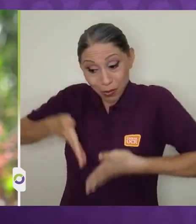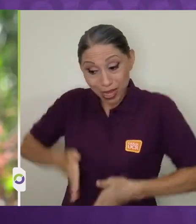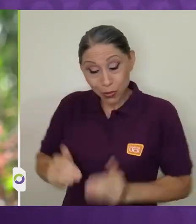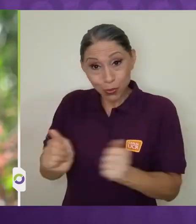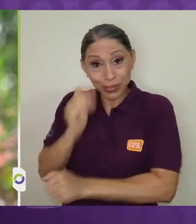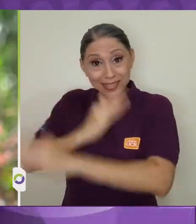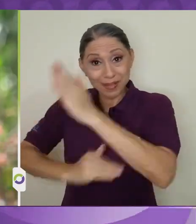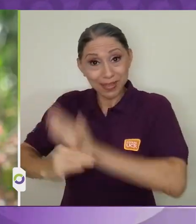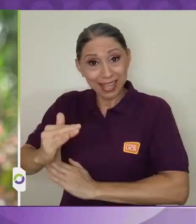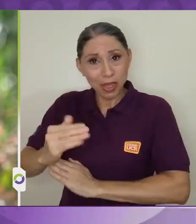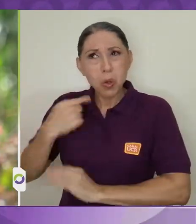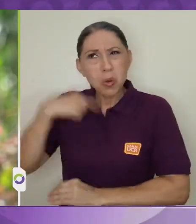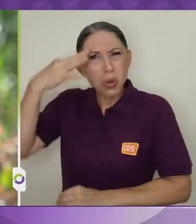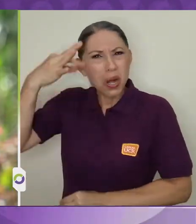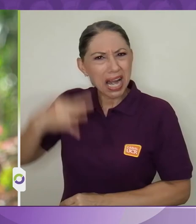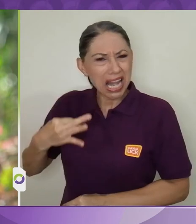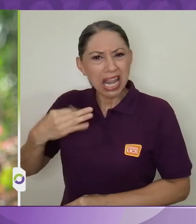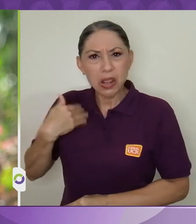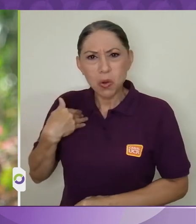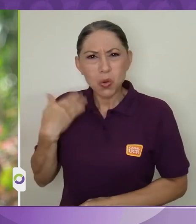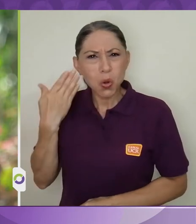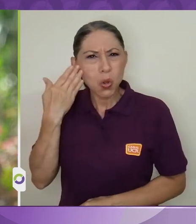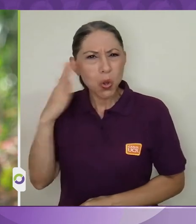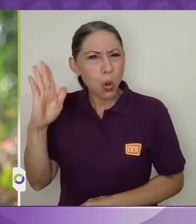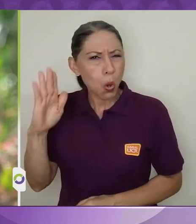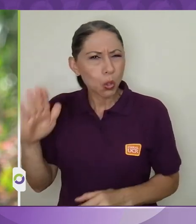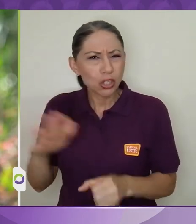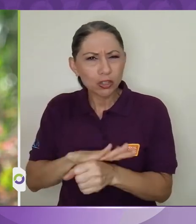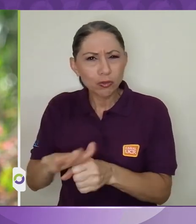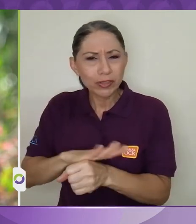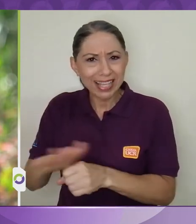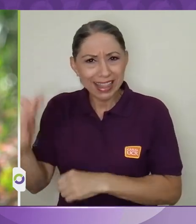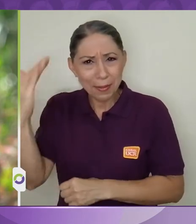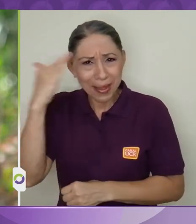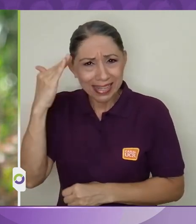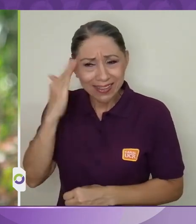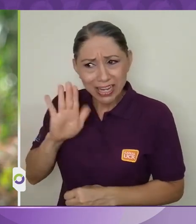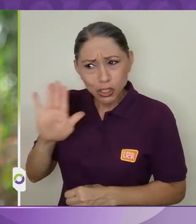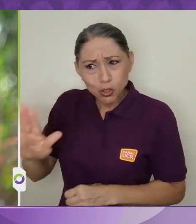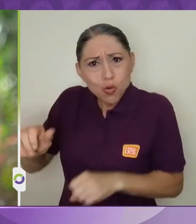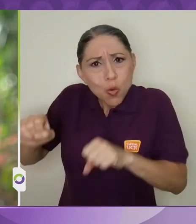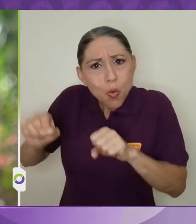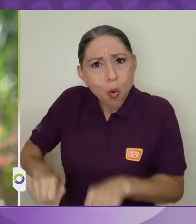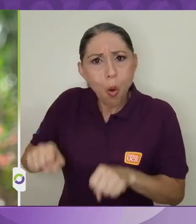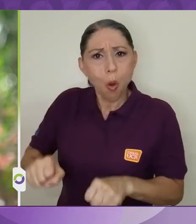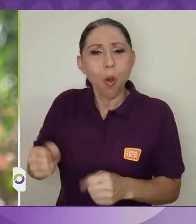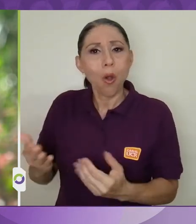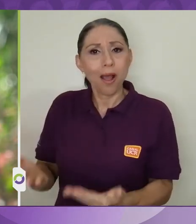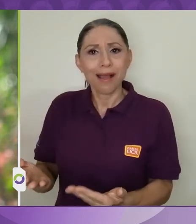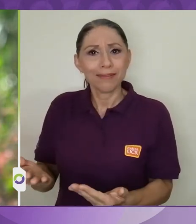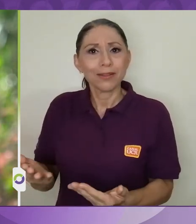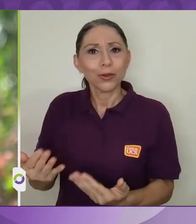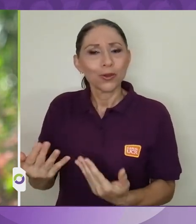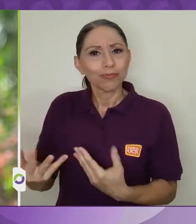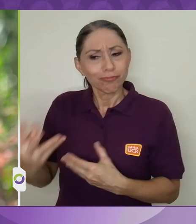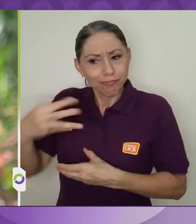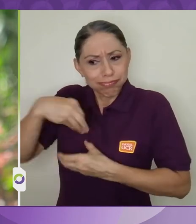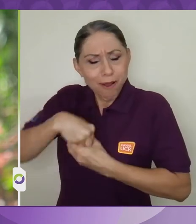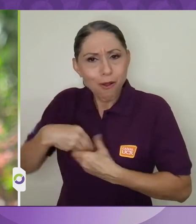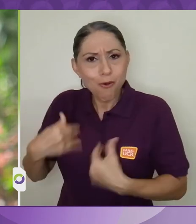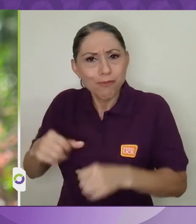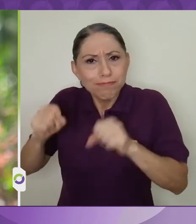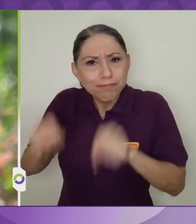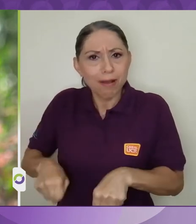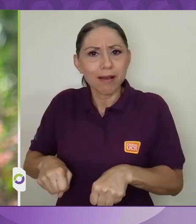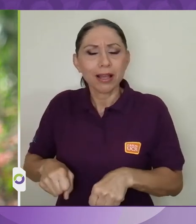alguna discapacidad, que uno no tiene el conocimiento suficiente para saber el potencial que tienen dentro de